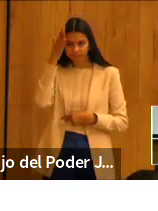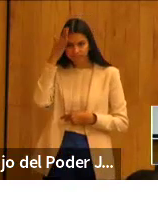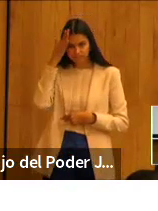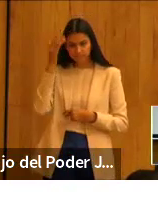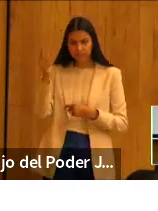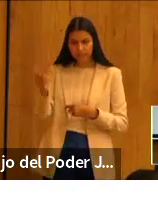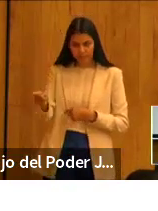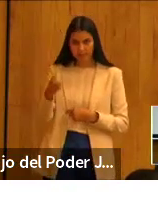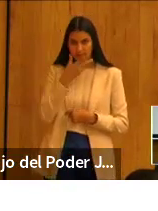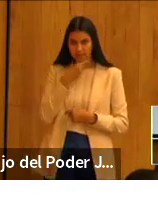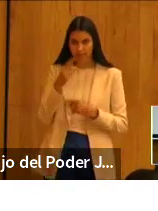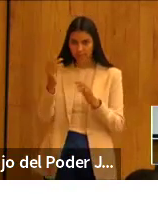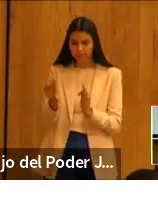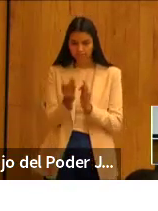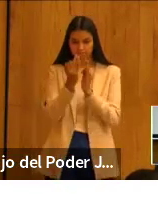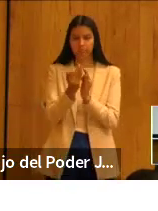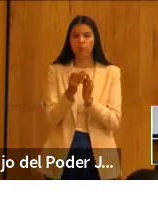tutor, y él, y